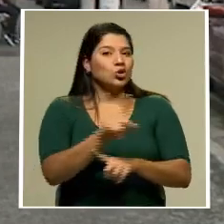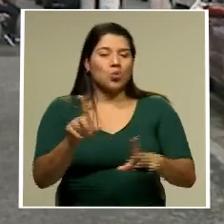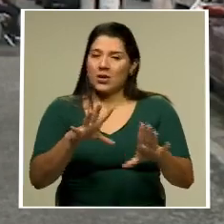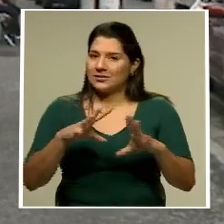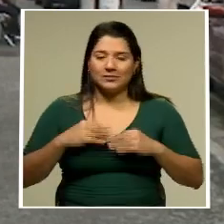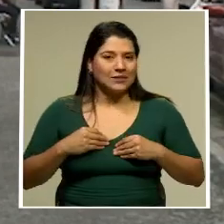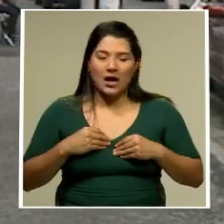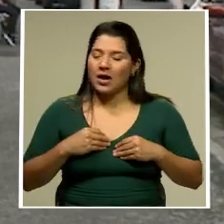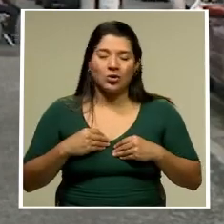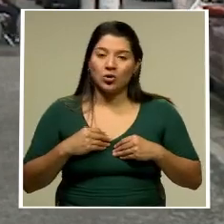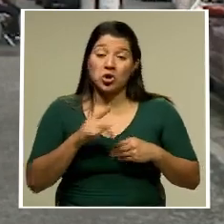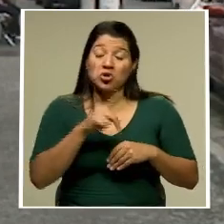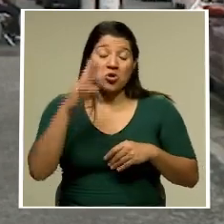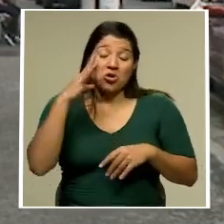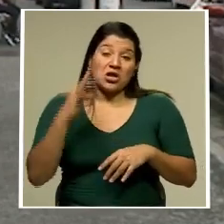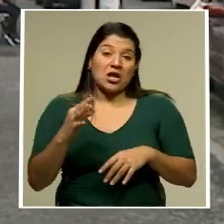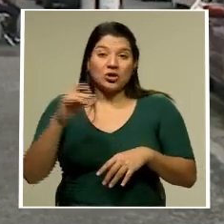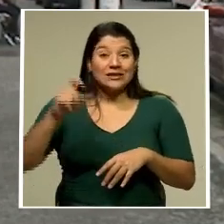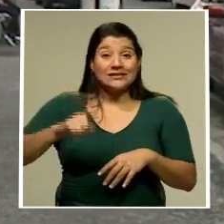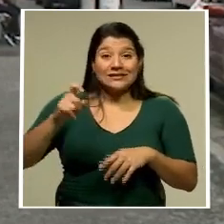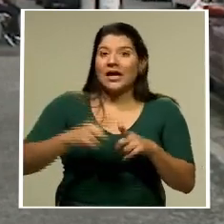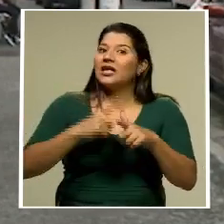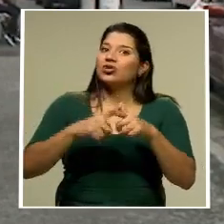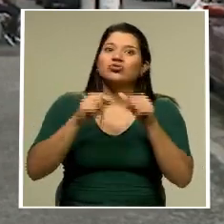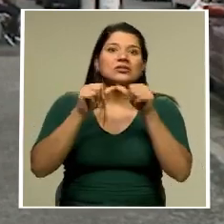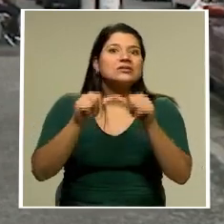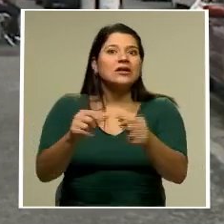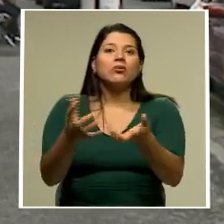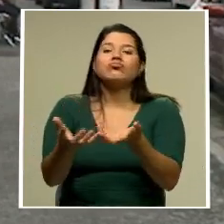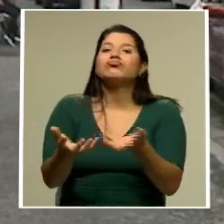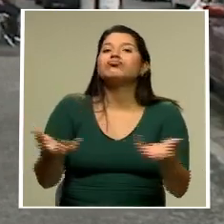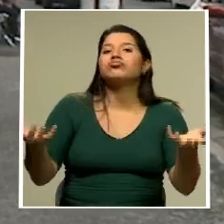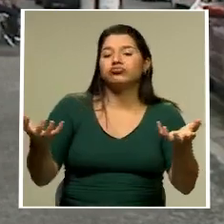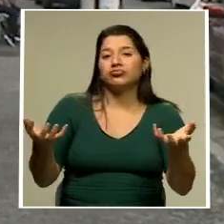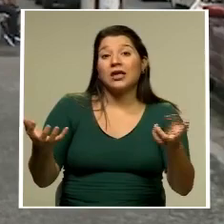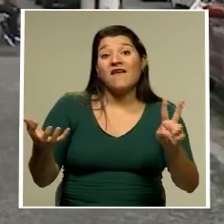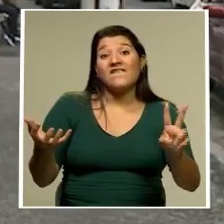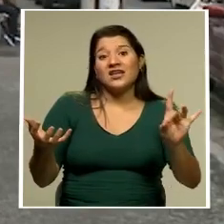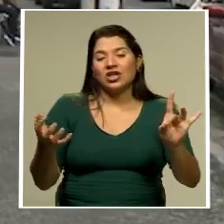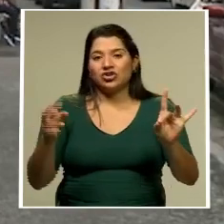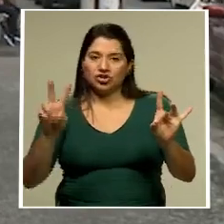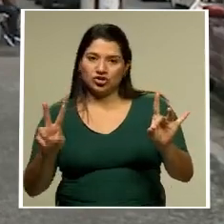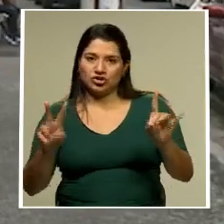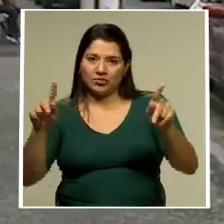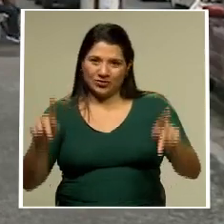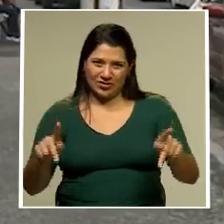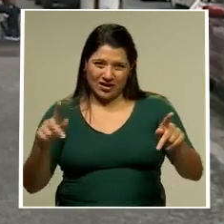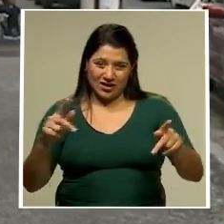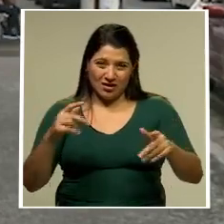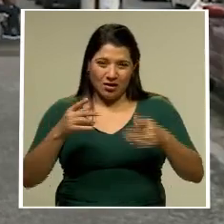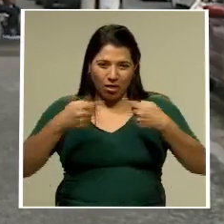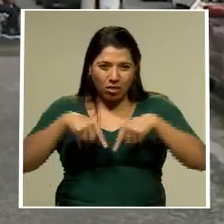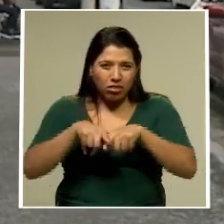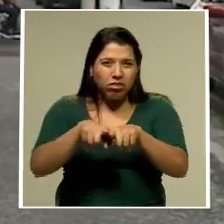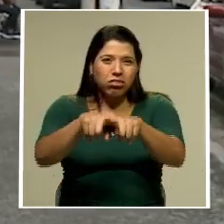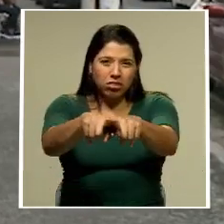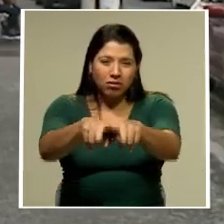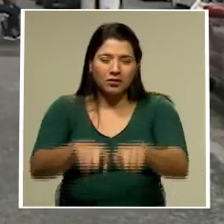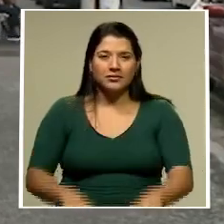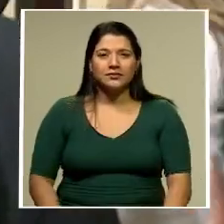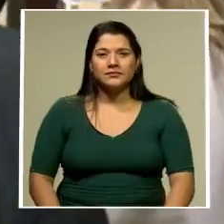o sea, no lo consideraron de esa forma y se han mantenido, por lo menos en esta etapa del procedimiento, dos expedientes